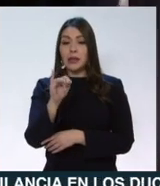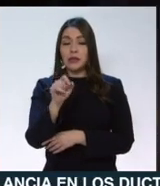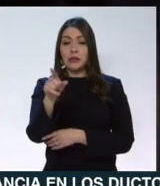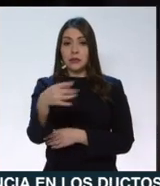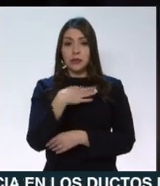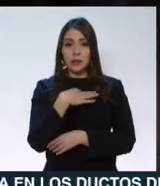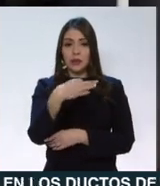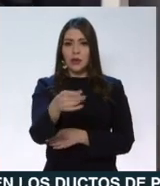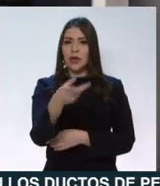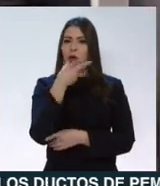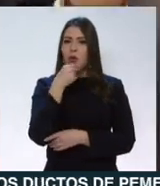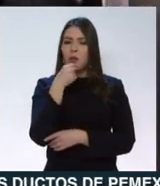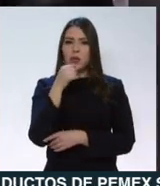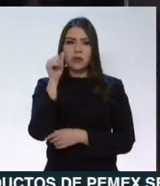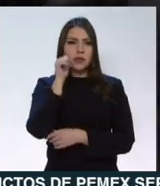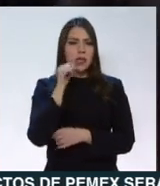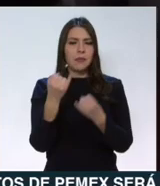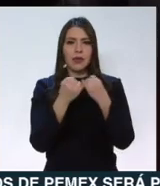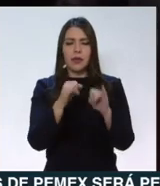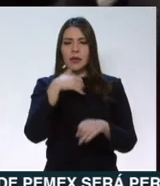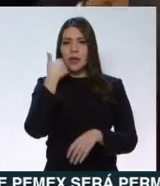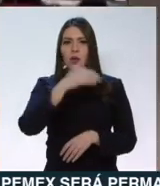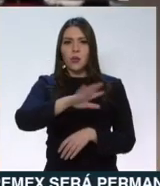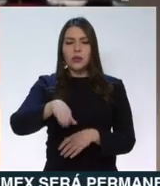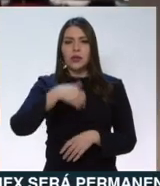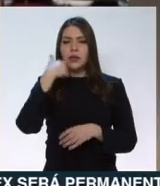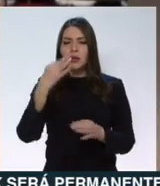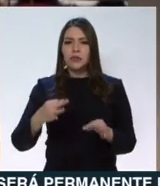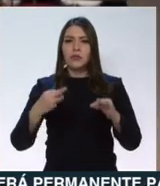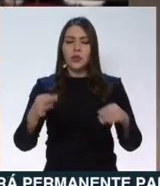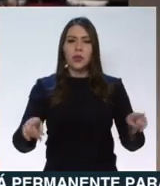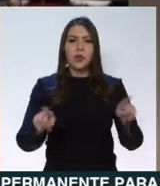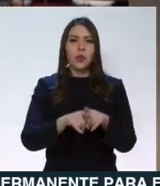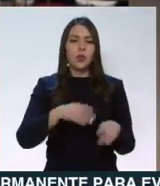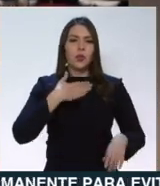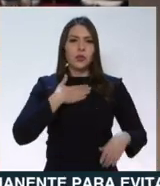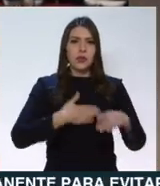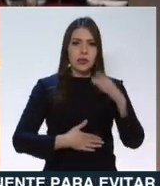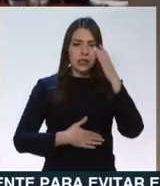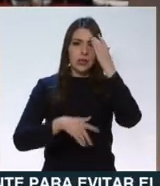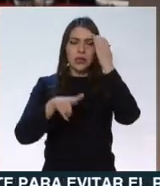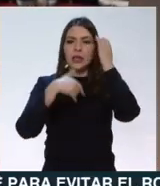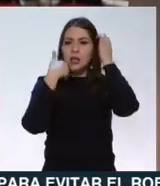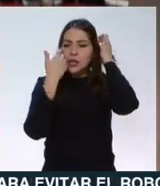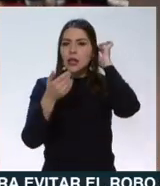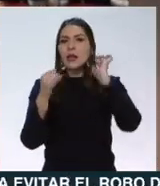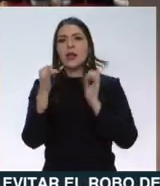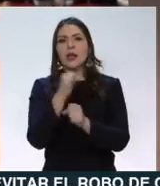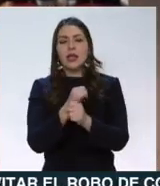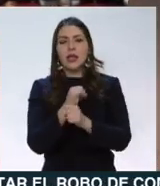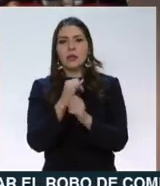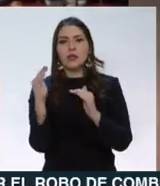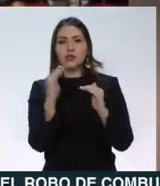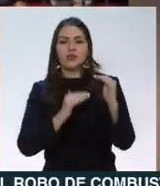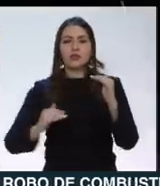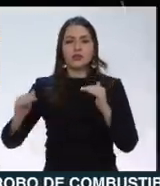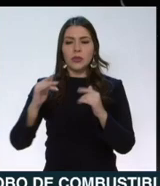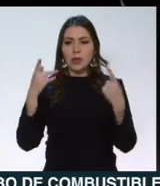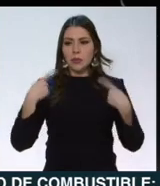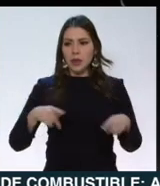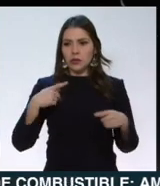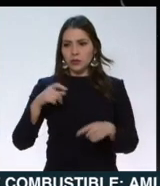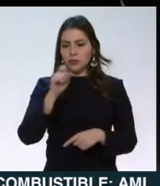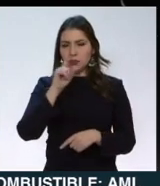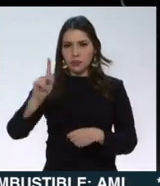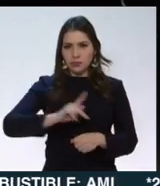fiscal autónomo que buscaría siempre la justicia y, si fuera necesario, procedería a investigar a los altos funcionarios del país. Por su